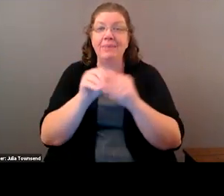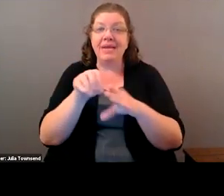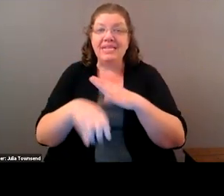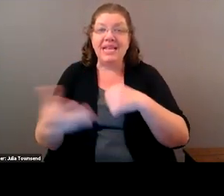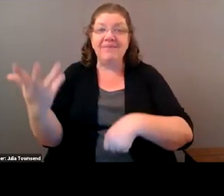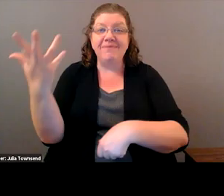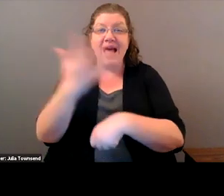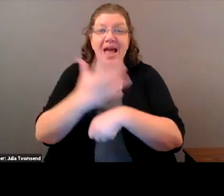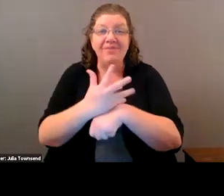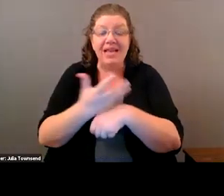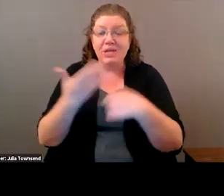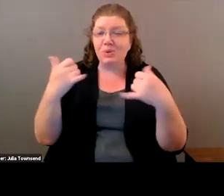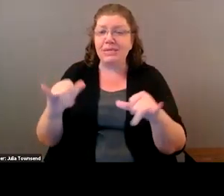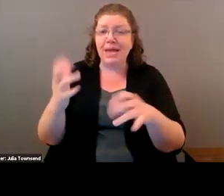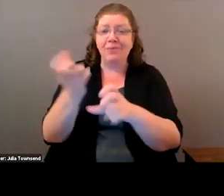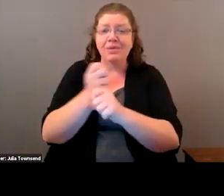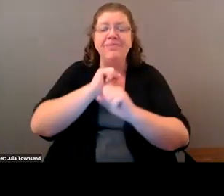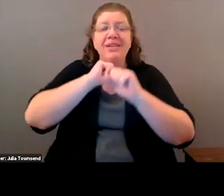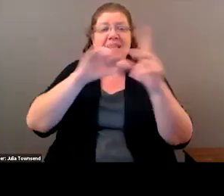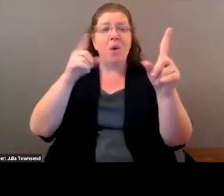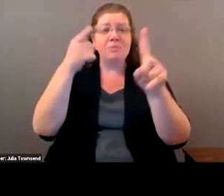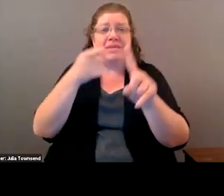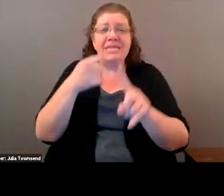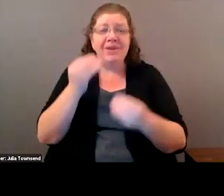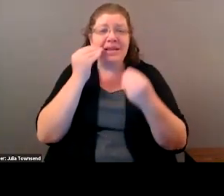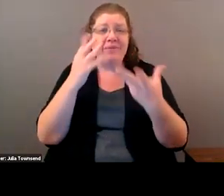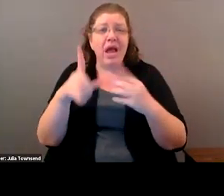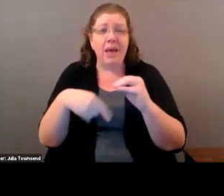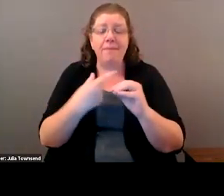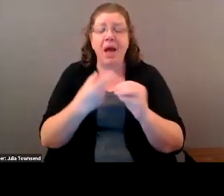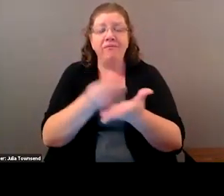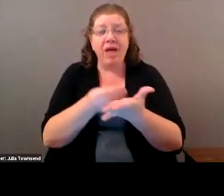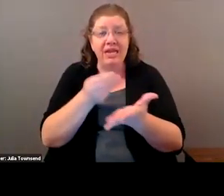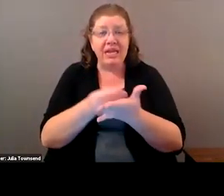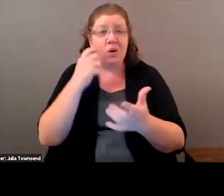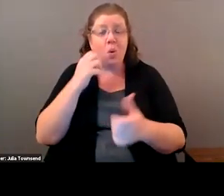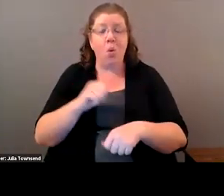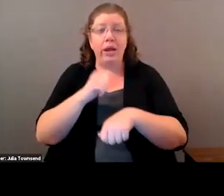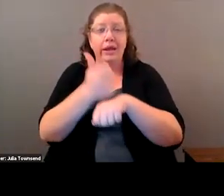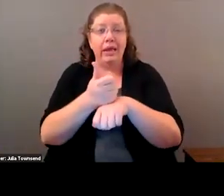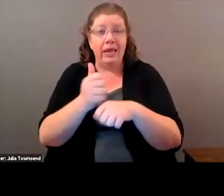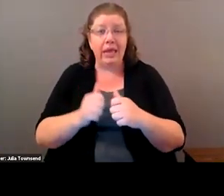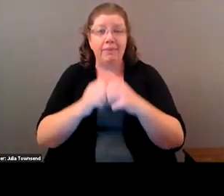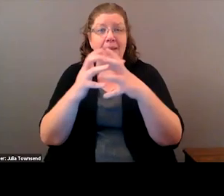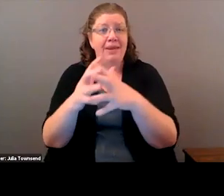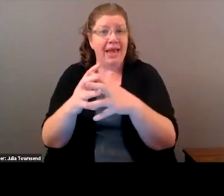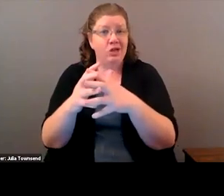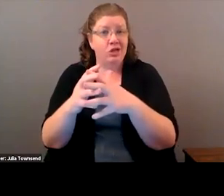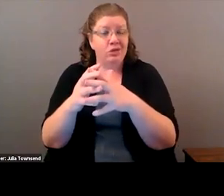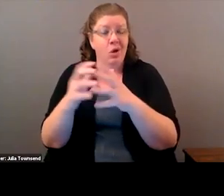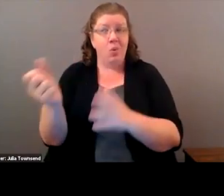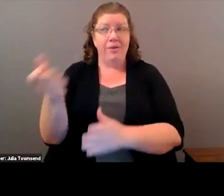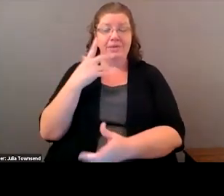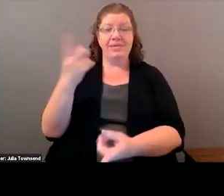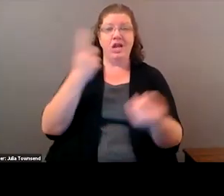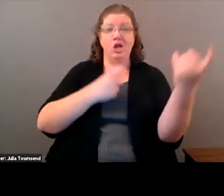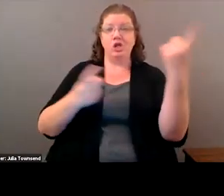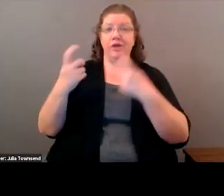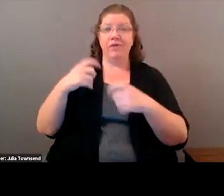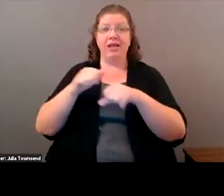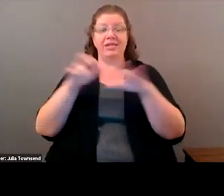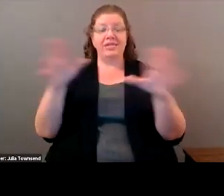reunión es en cinco días todavía no hemos recibido ninguna información específica sobre los fondos y la implementación lo que se nos ha enviado